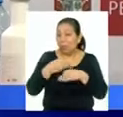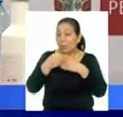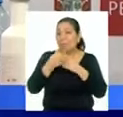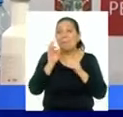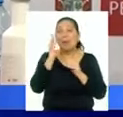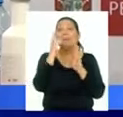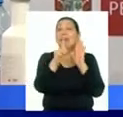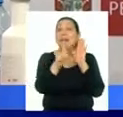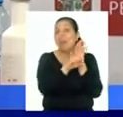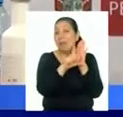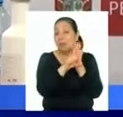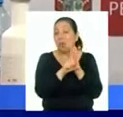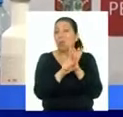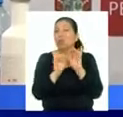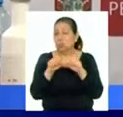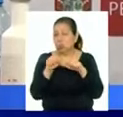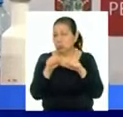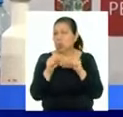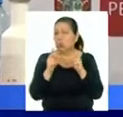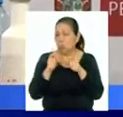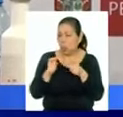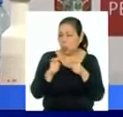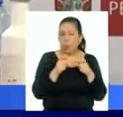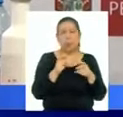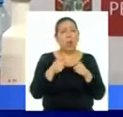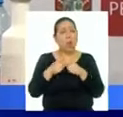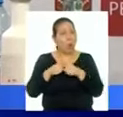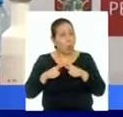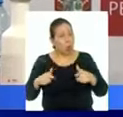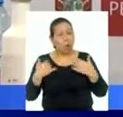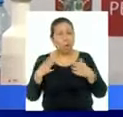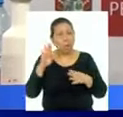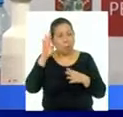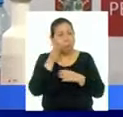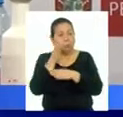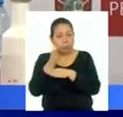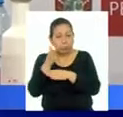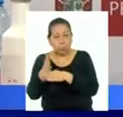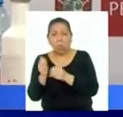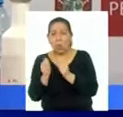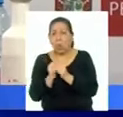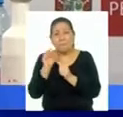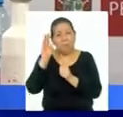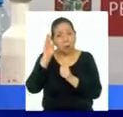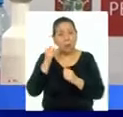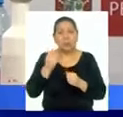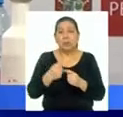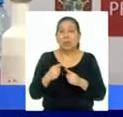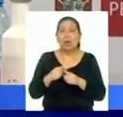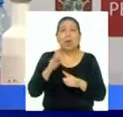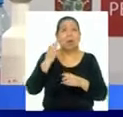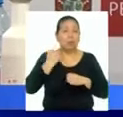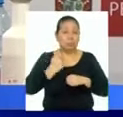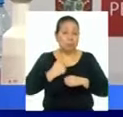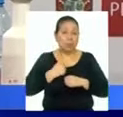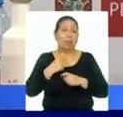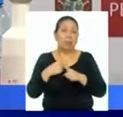ley, ¿no? Pero en todo caso se ha reforzado, eso sí, la seguridad en la zona, se ha reforzado no solamente con Policía Nacional, sino también con Fuerzas